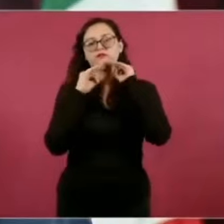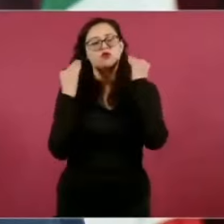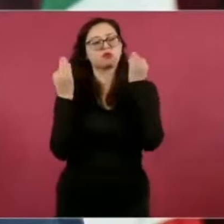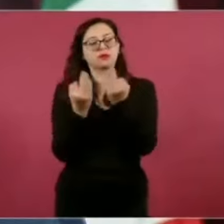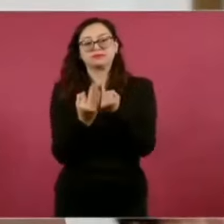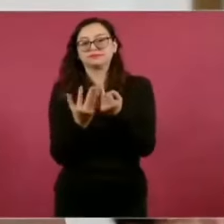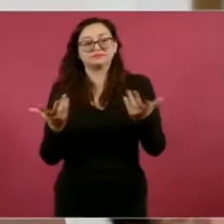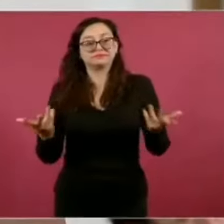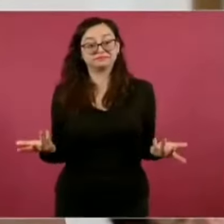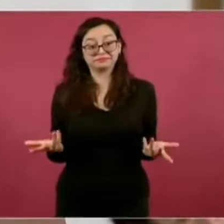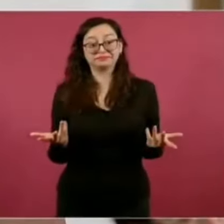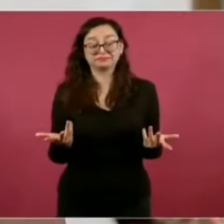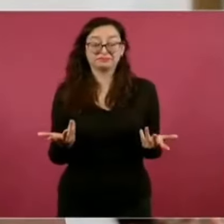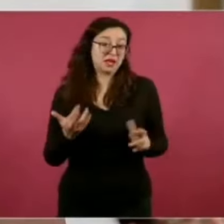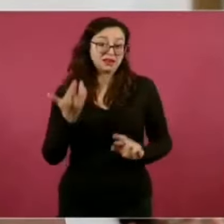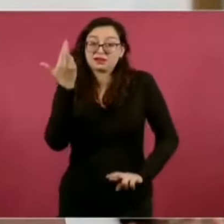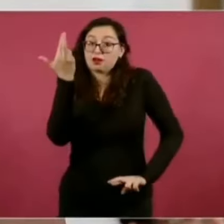una revolución,